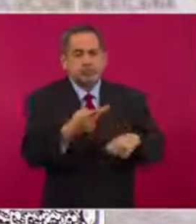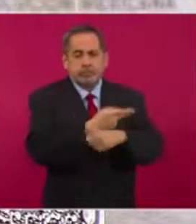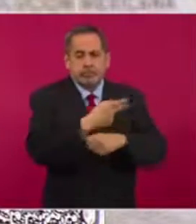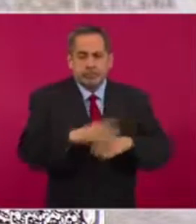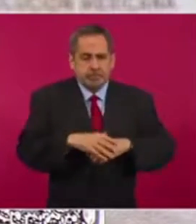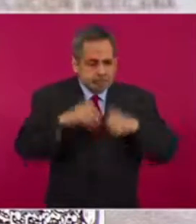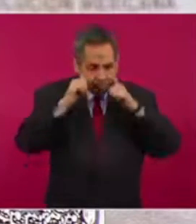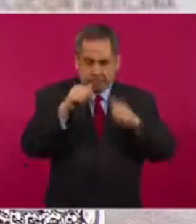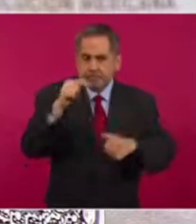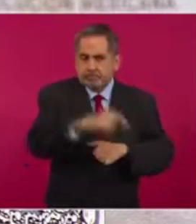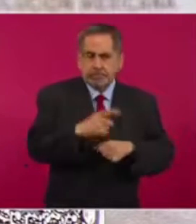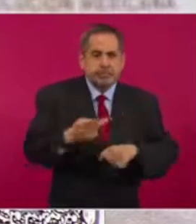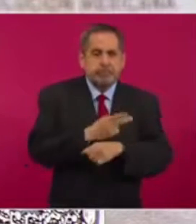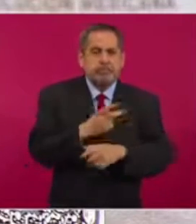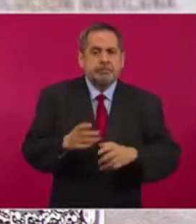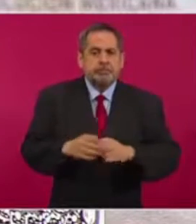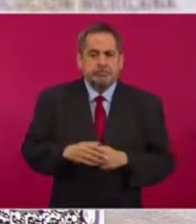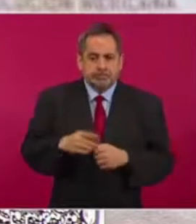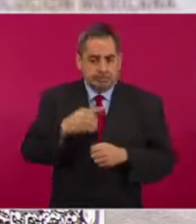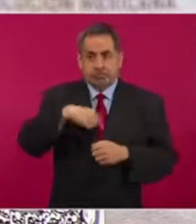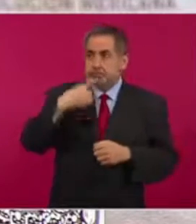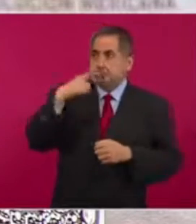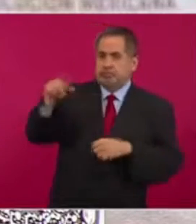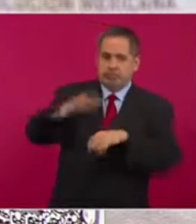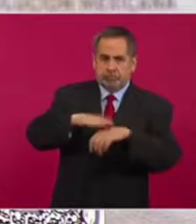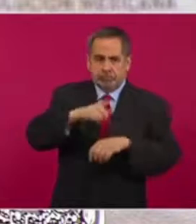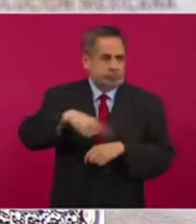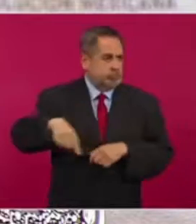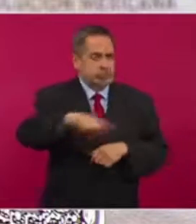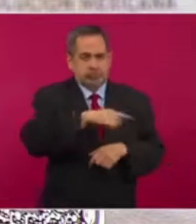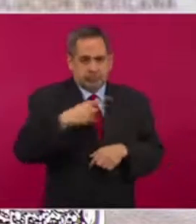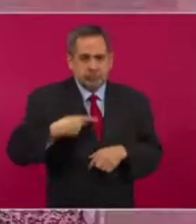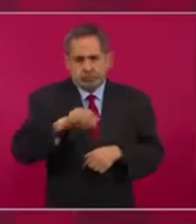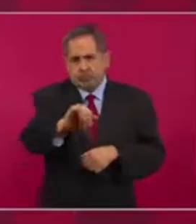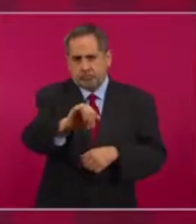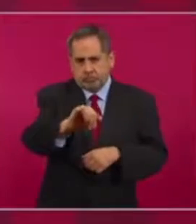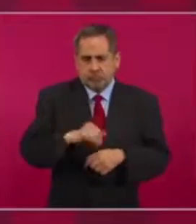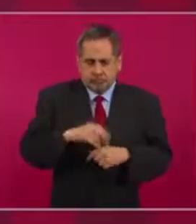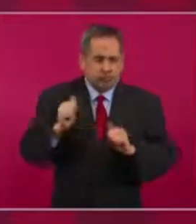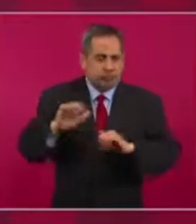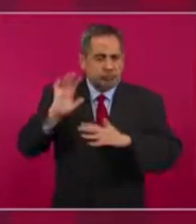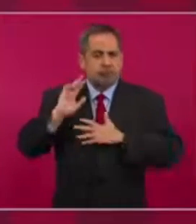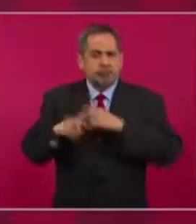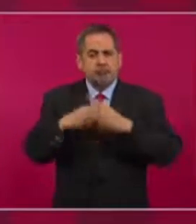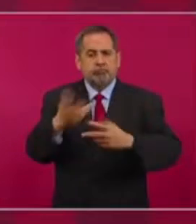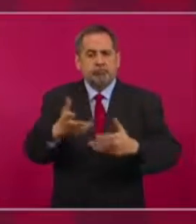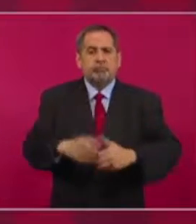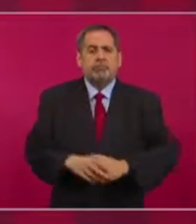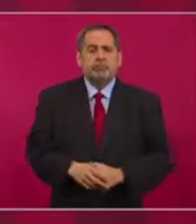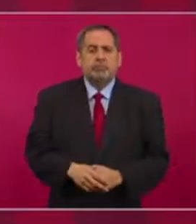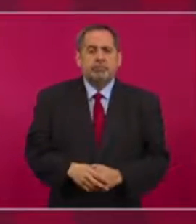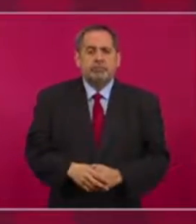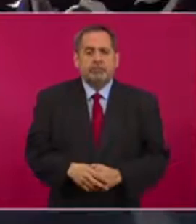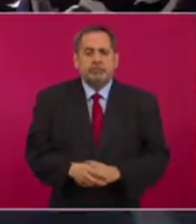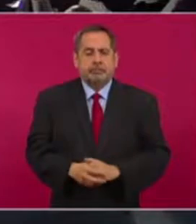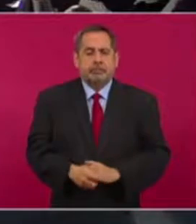y se atienda la denuncia de los vecinos. Sí, ese es el compromiso.